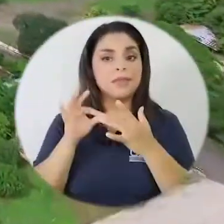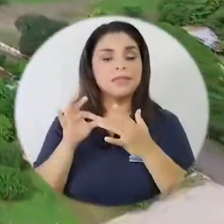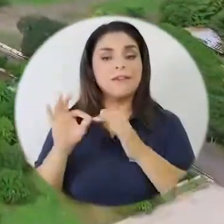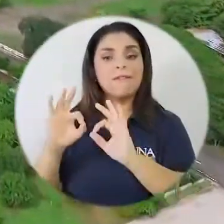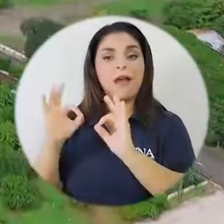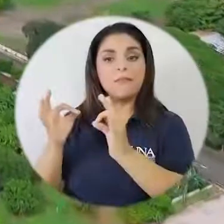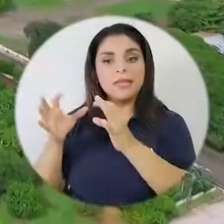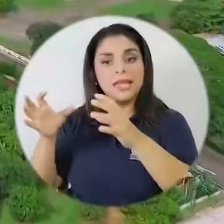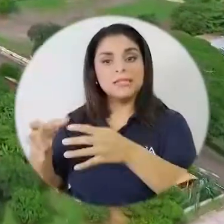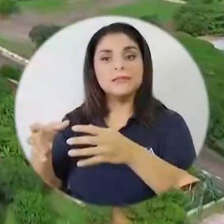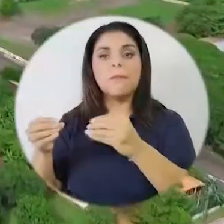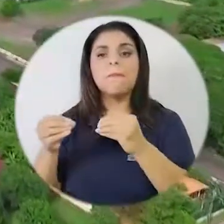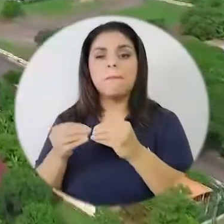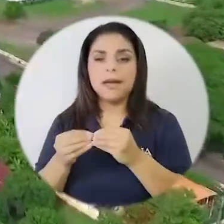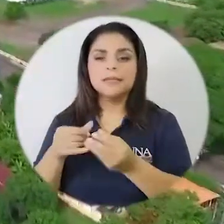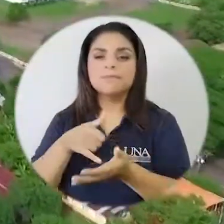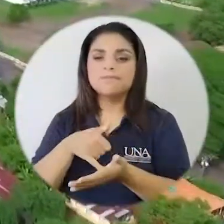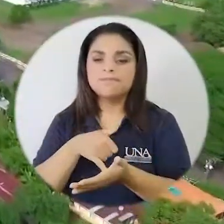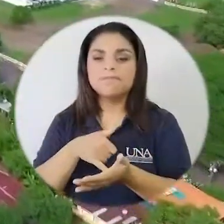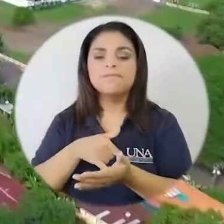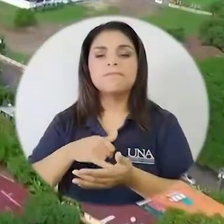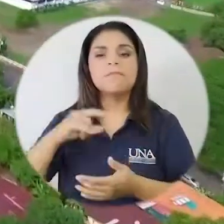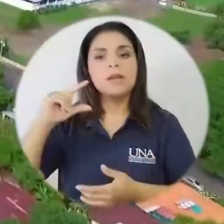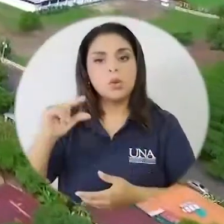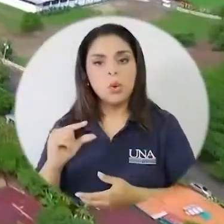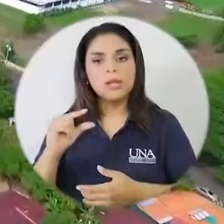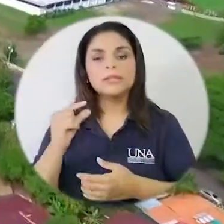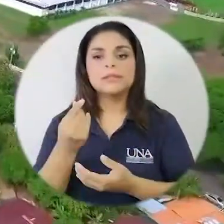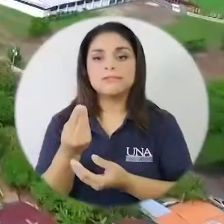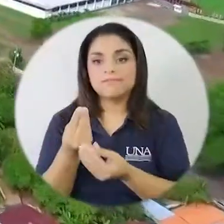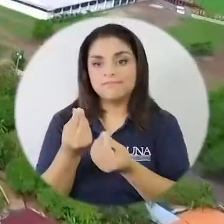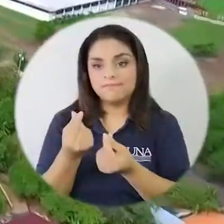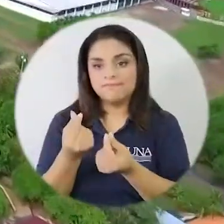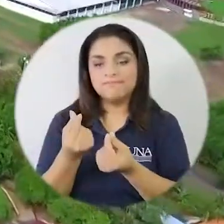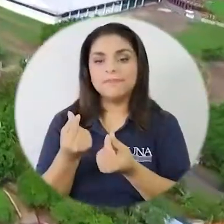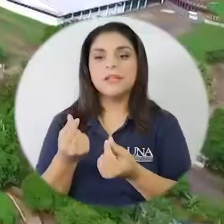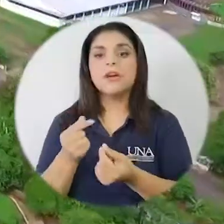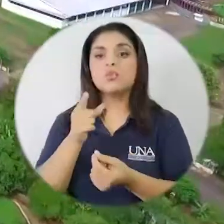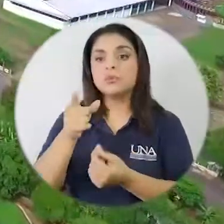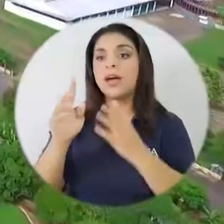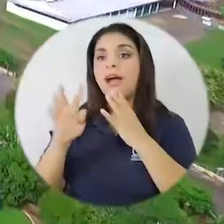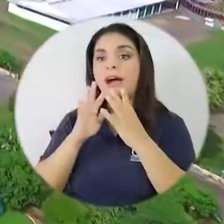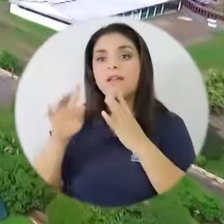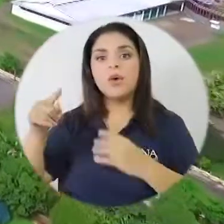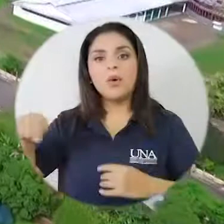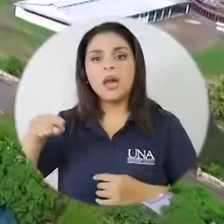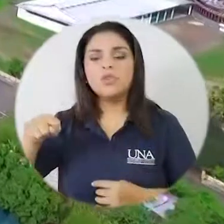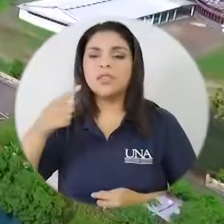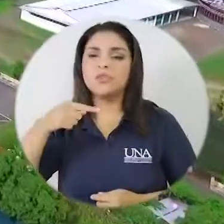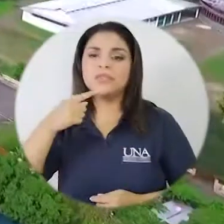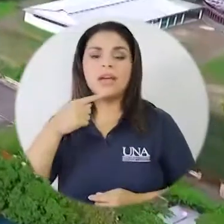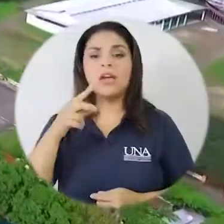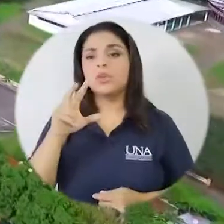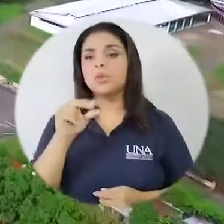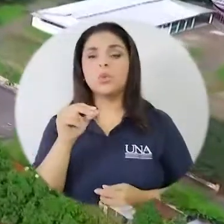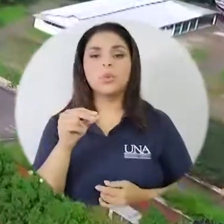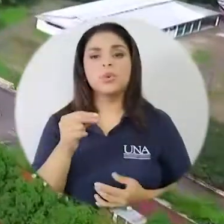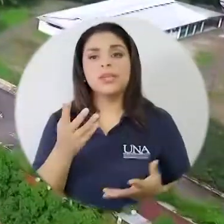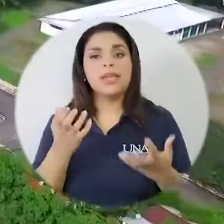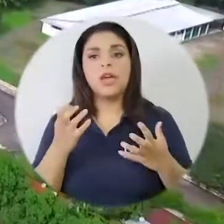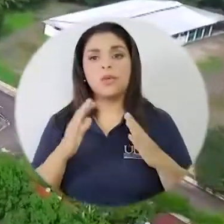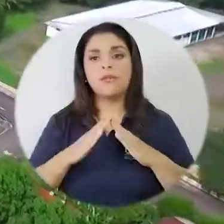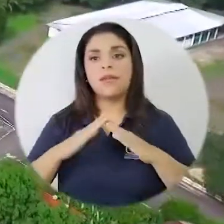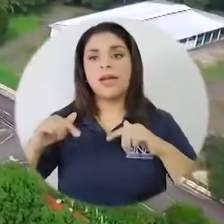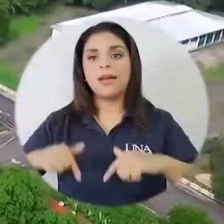las familias más vulnerables, de menores recursos. Usted tiene una conversación con ellos y ellos le dicen, mire, yo no quiero vivir aquí, yo no